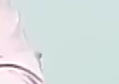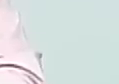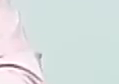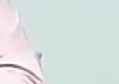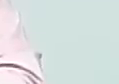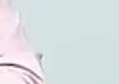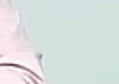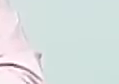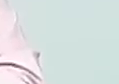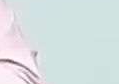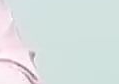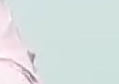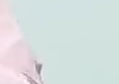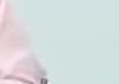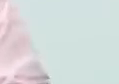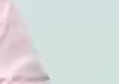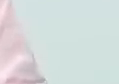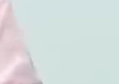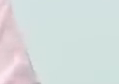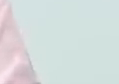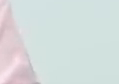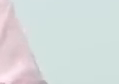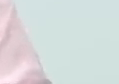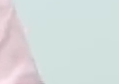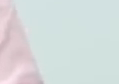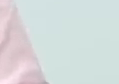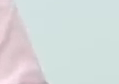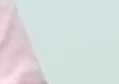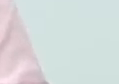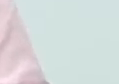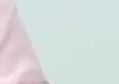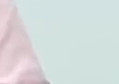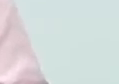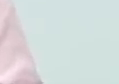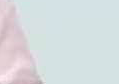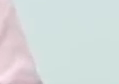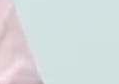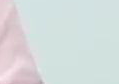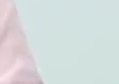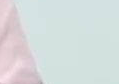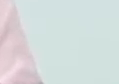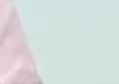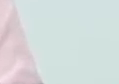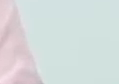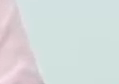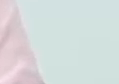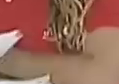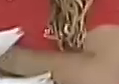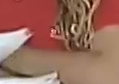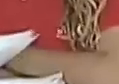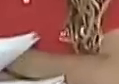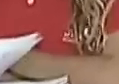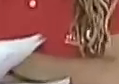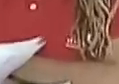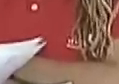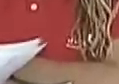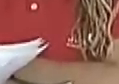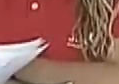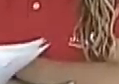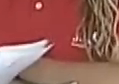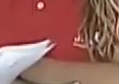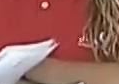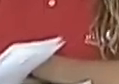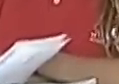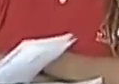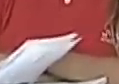Ocho y dos minutos de esta noche, hemos estado una jornada revisando todas las líneas políticas, todas